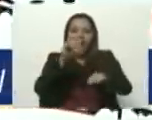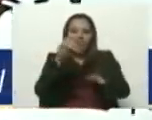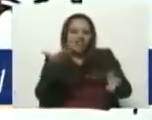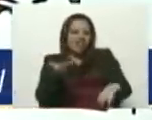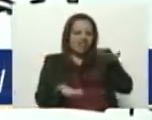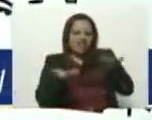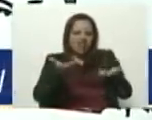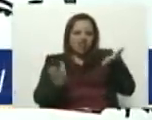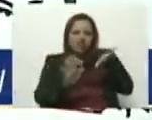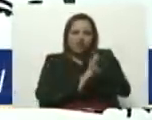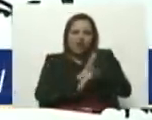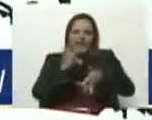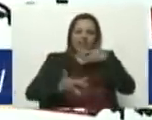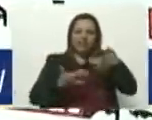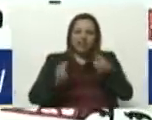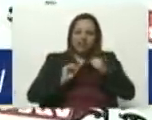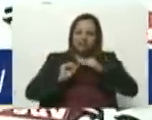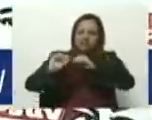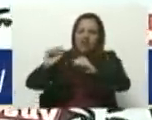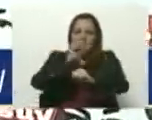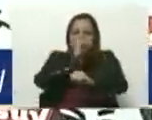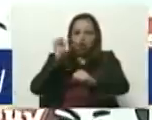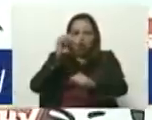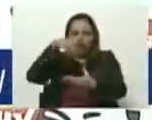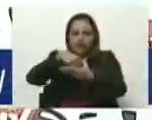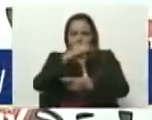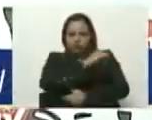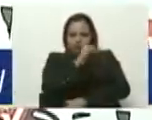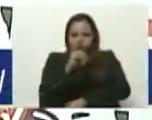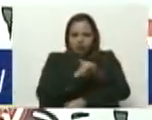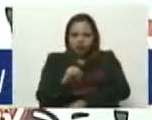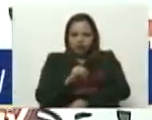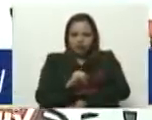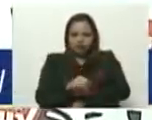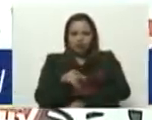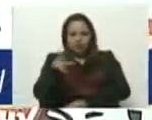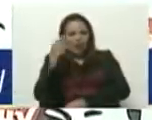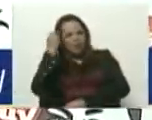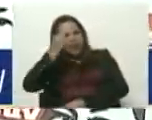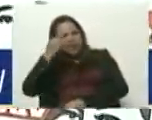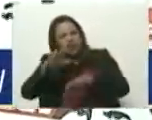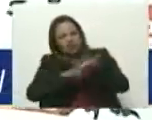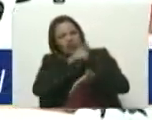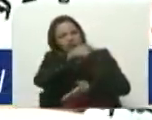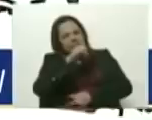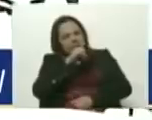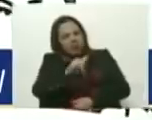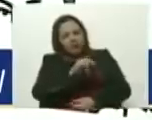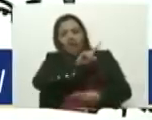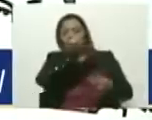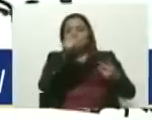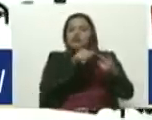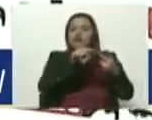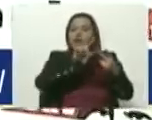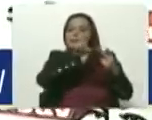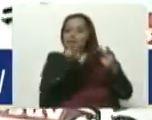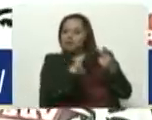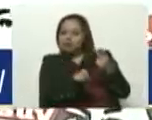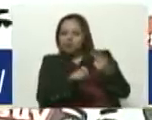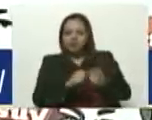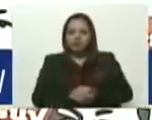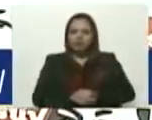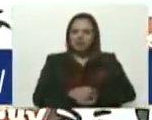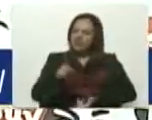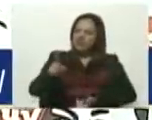sobre una operación antidrogas en el zulia a su juicio al que responde esta denuncia y en segundo lugar cómo